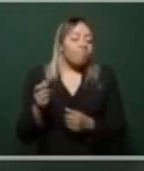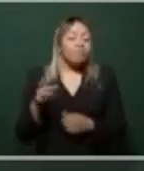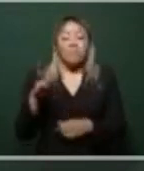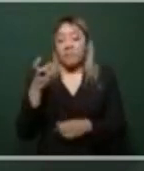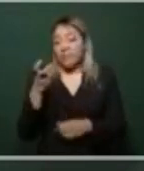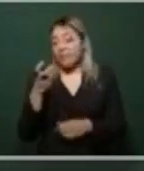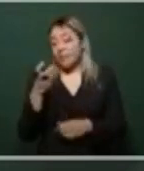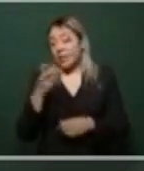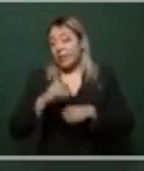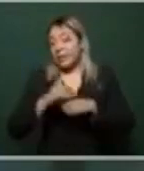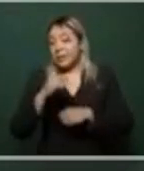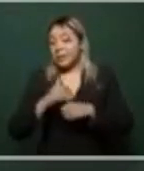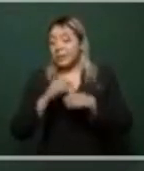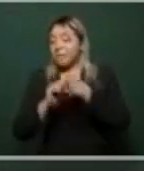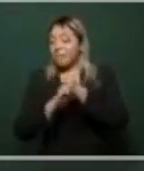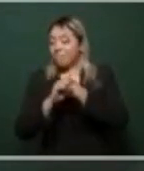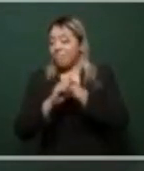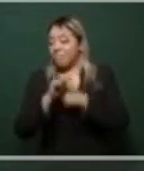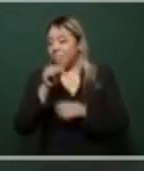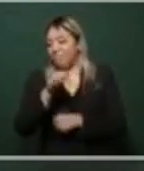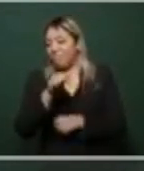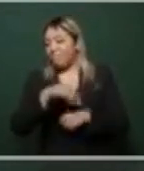siendo este el principal problema,